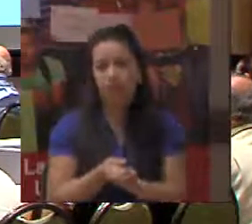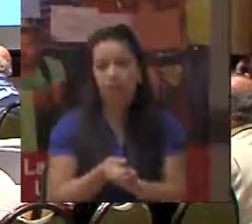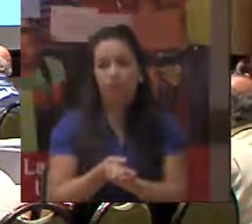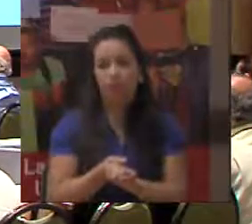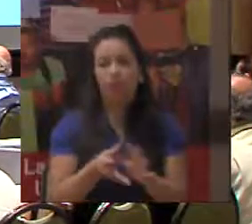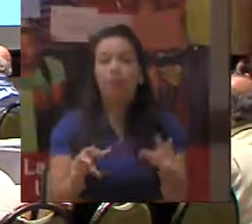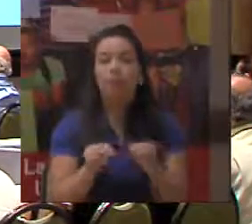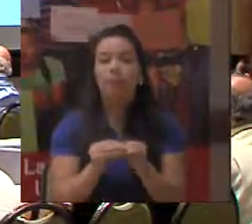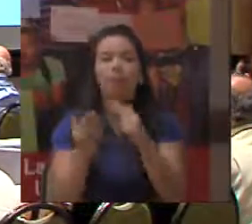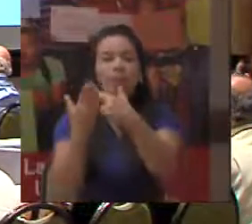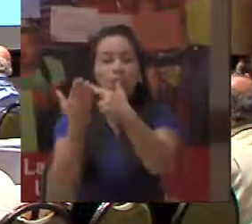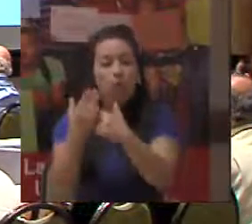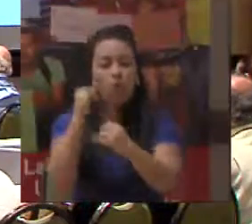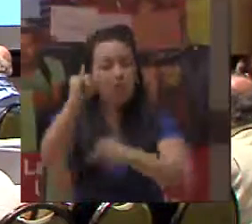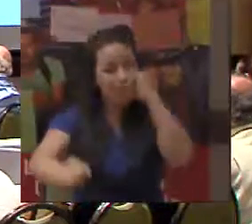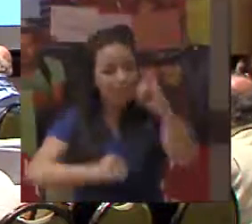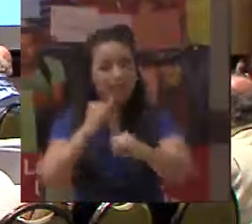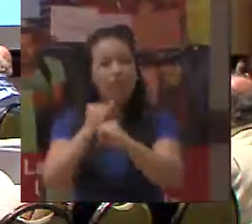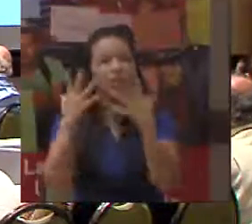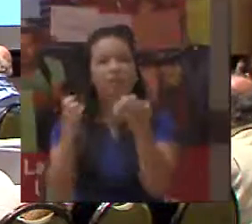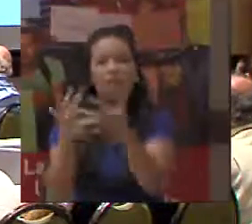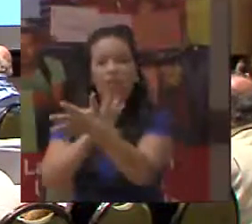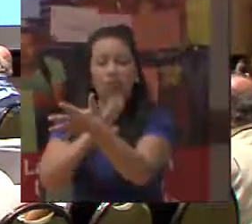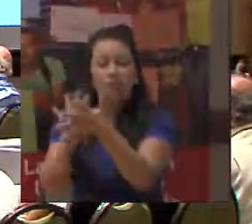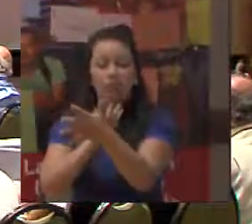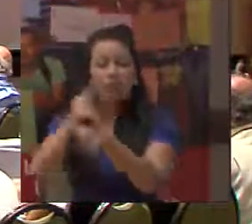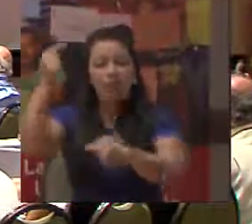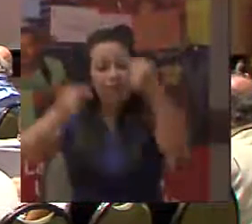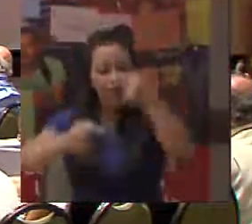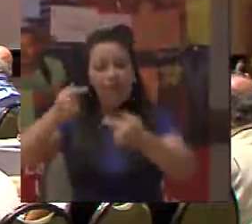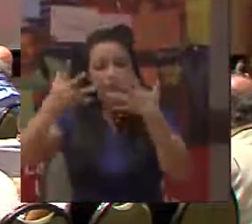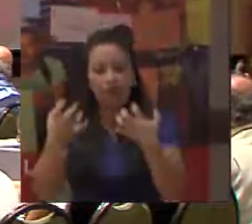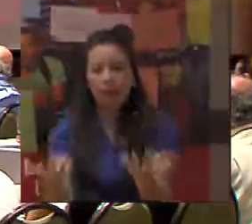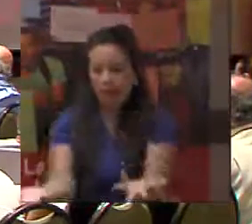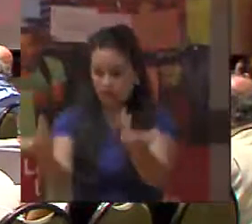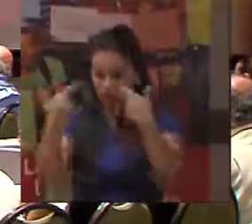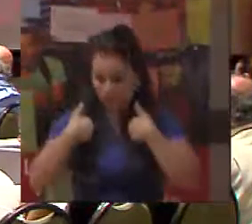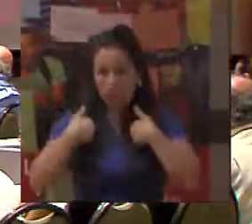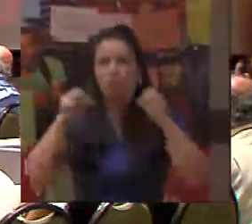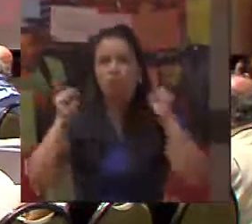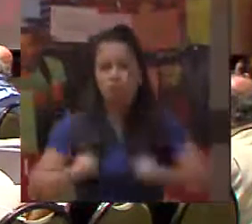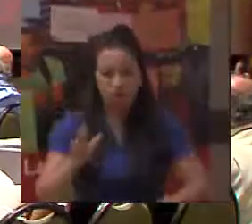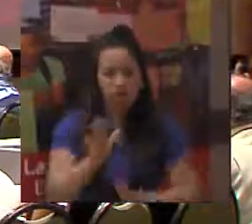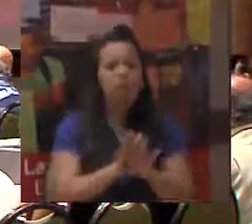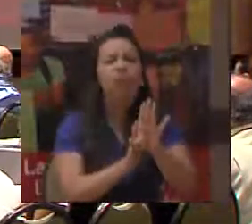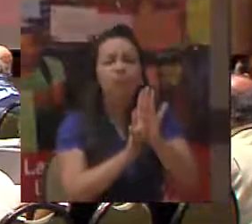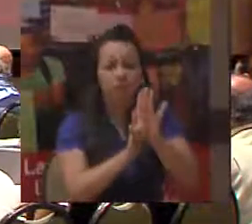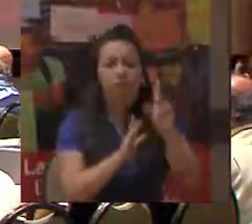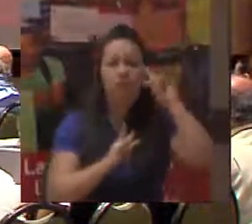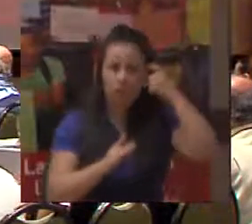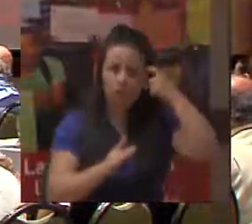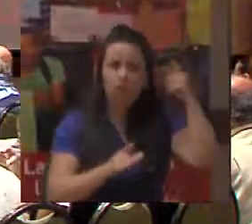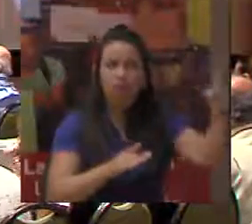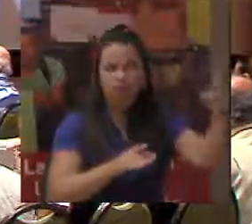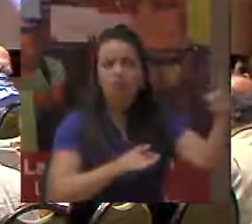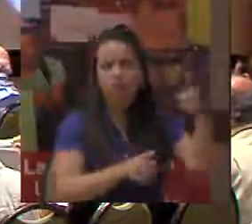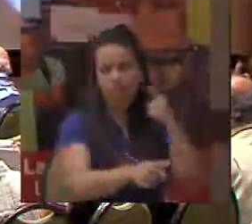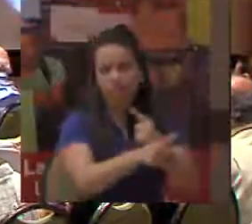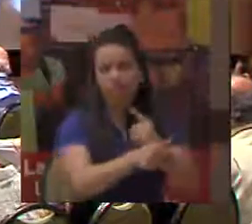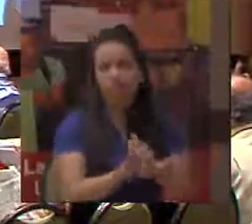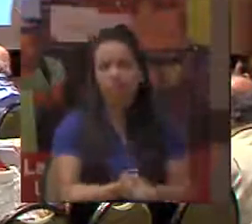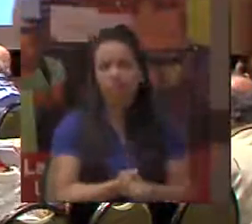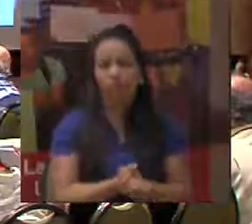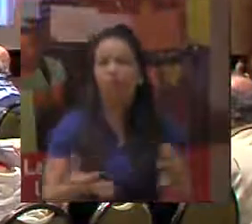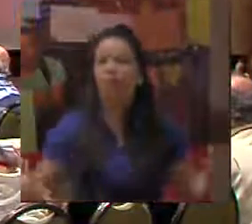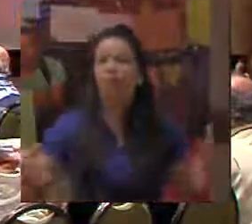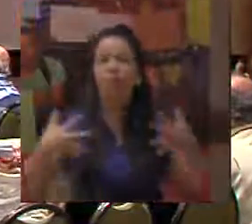implementación de las normas internacionales de información financiera NIIF en cumplimiento de los objetivos trazados por el Gobierno Nacional.